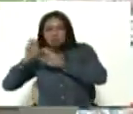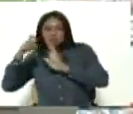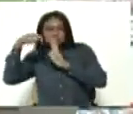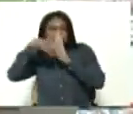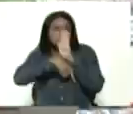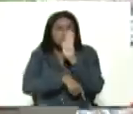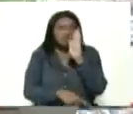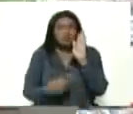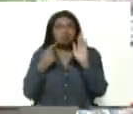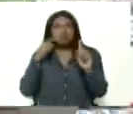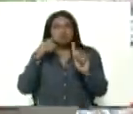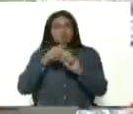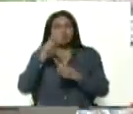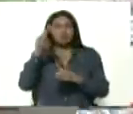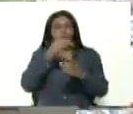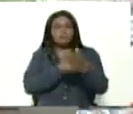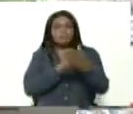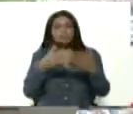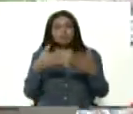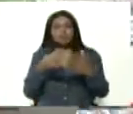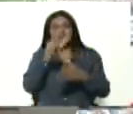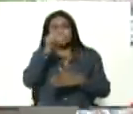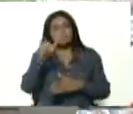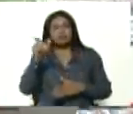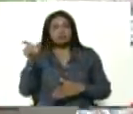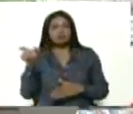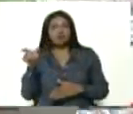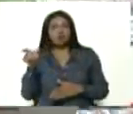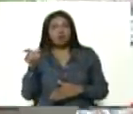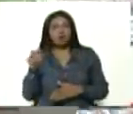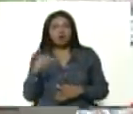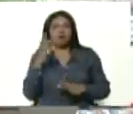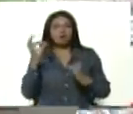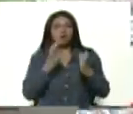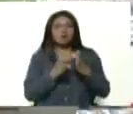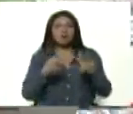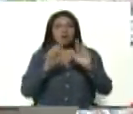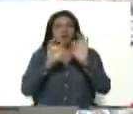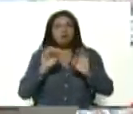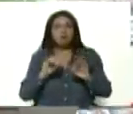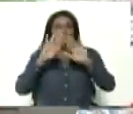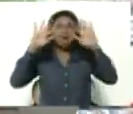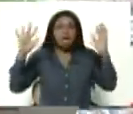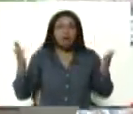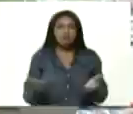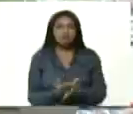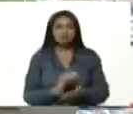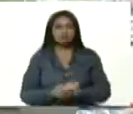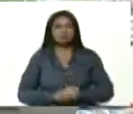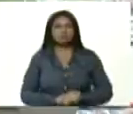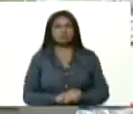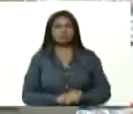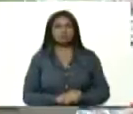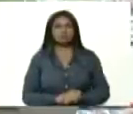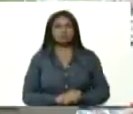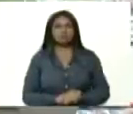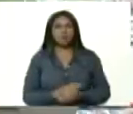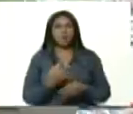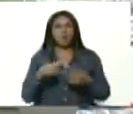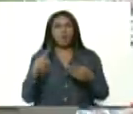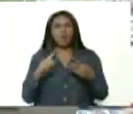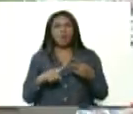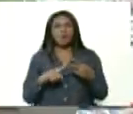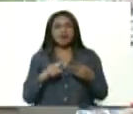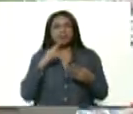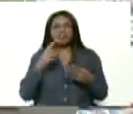punto de arribar a 2 millones de pacientes, de personas contagiadas en el mundo. Lo otro, entre otras cosas,